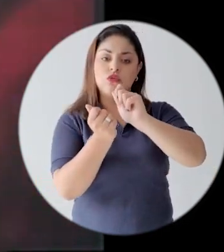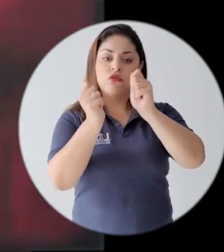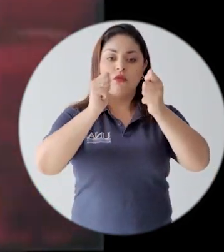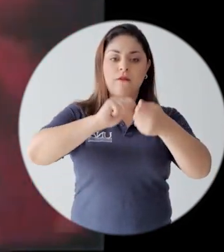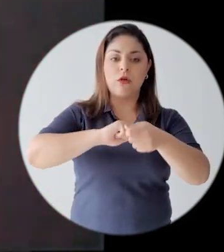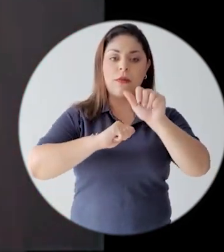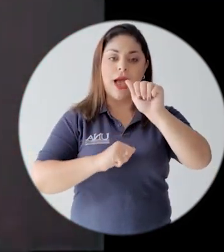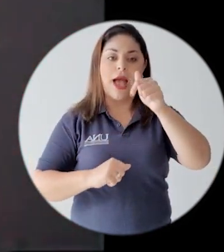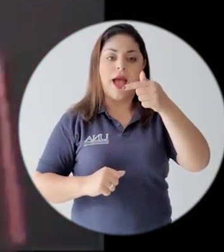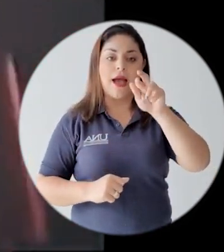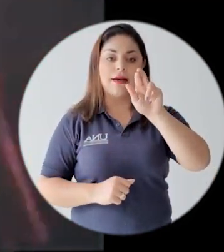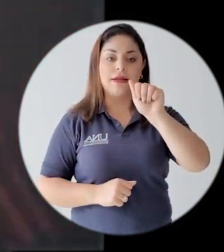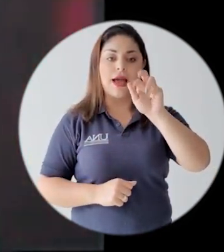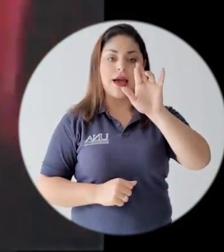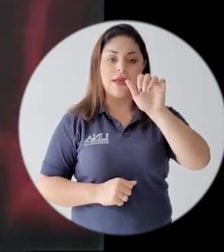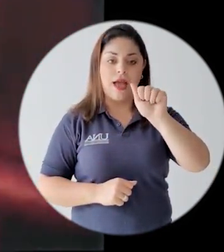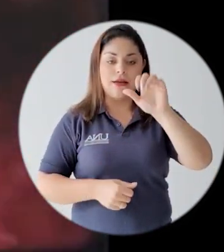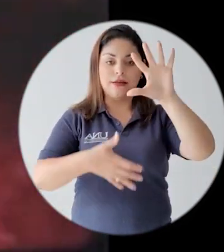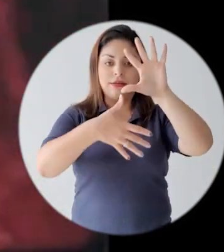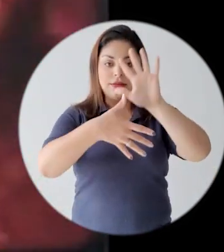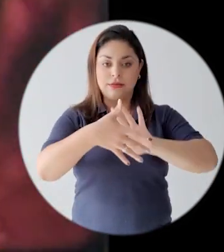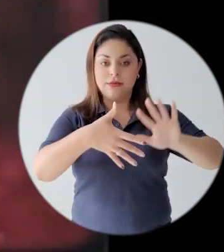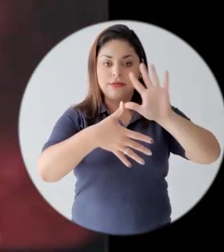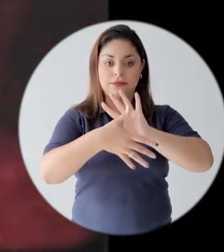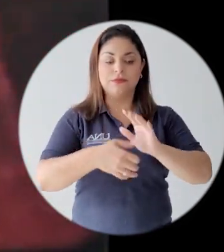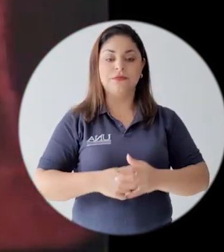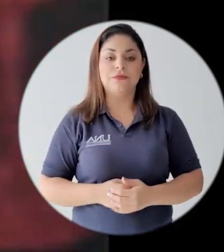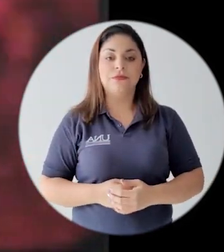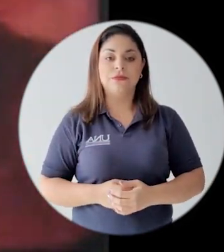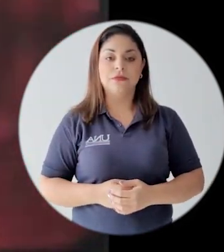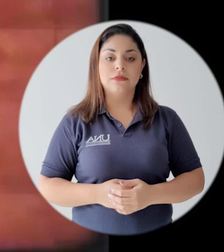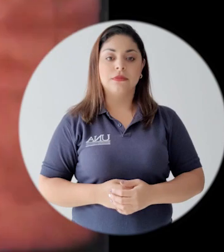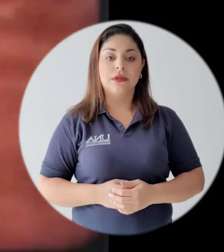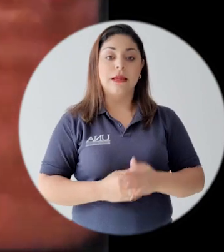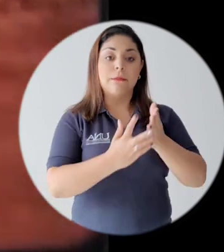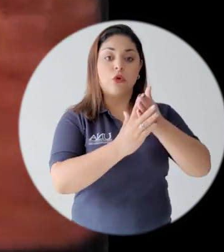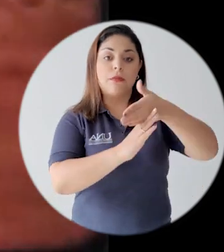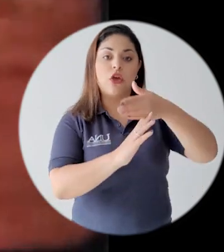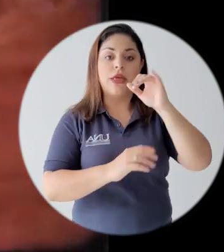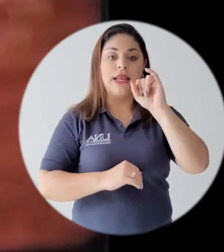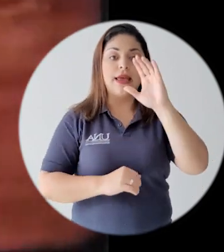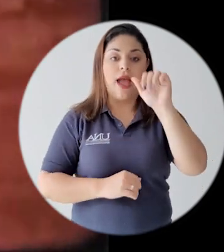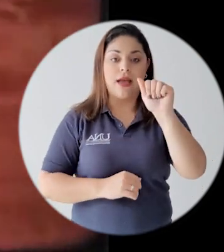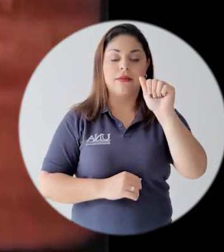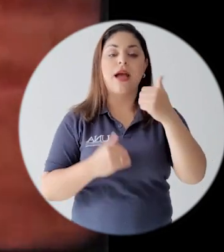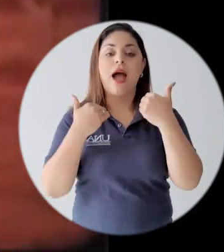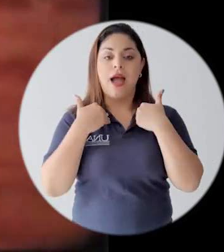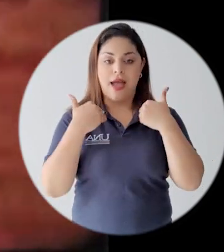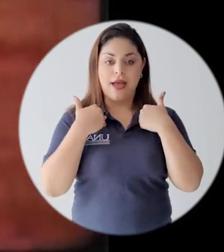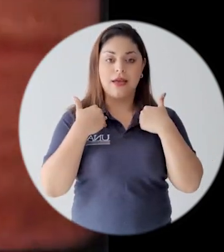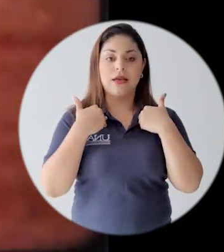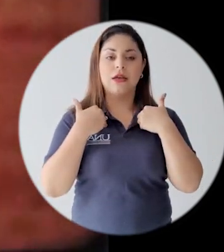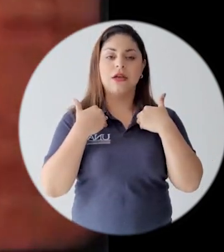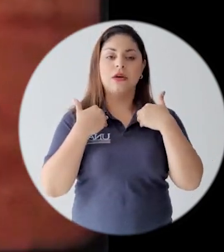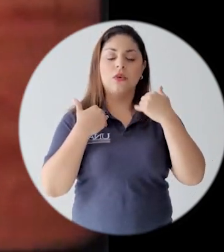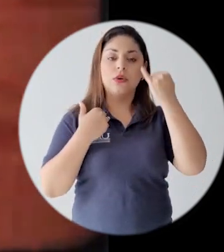proyectos de reforma agraria en el continente. Y a través del ICA hay